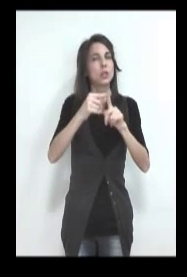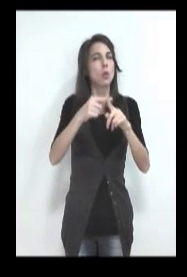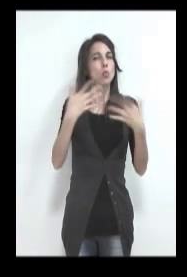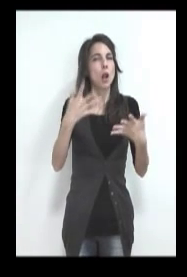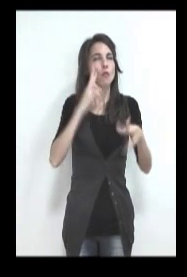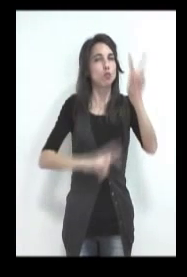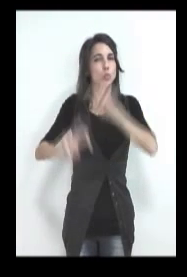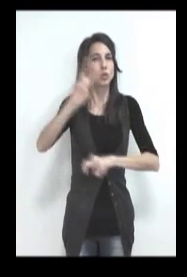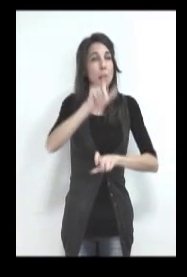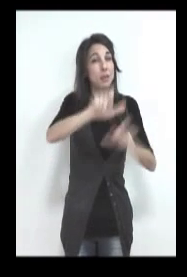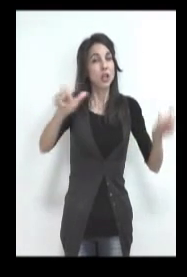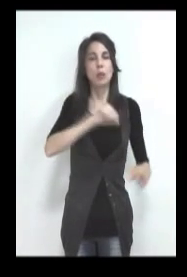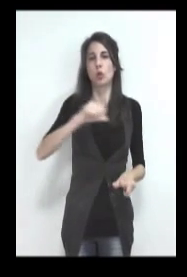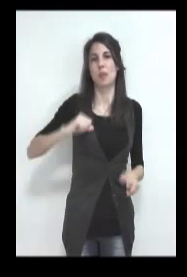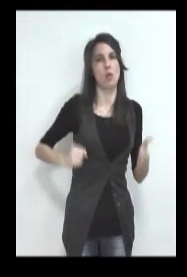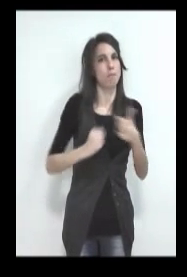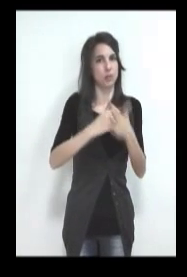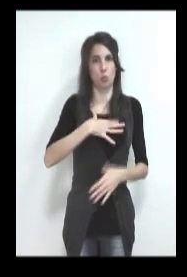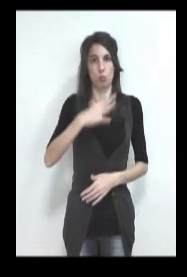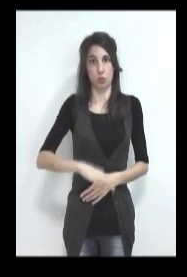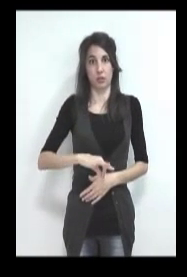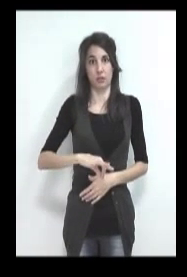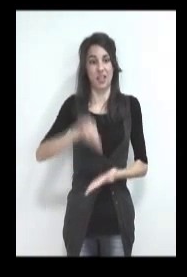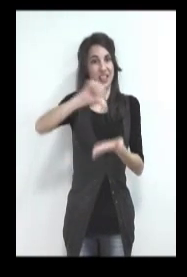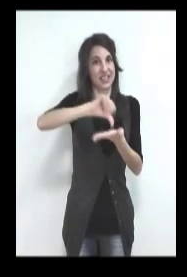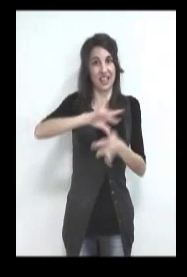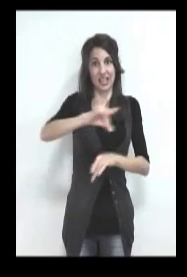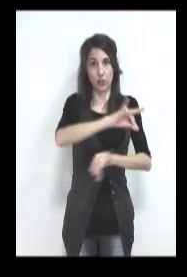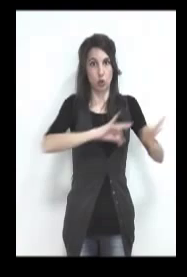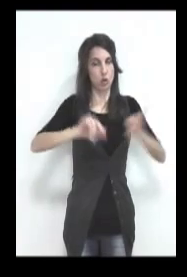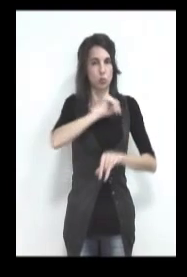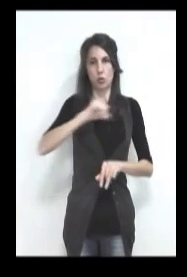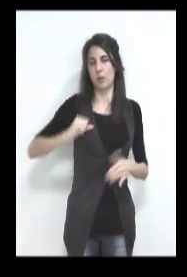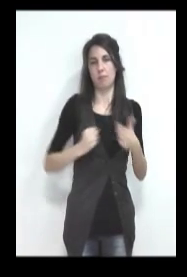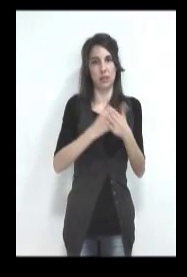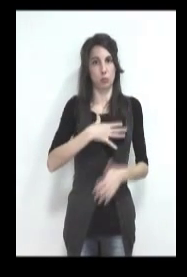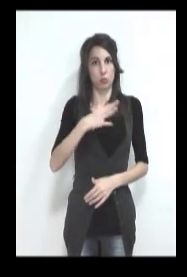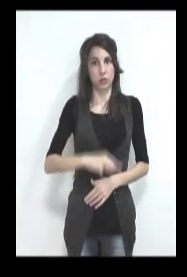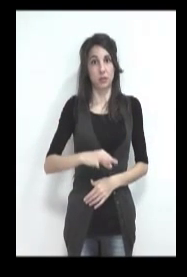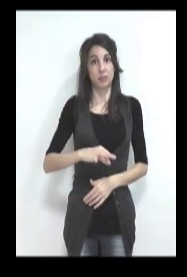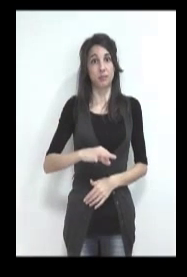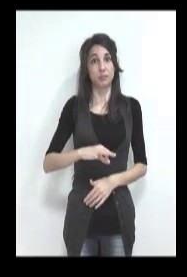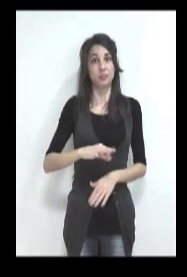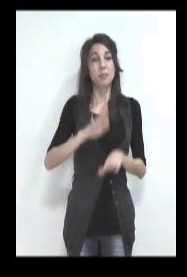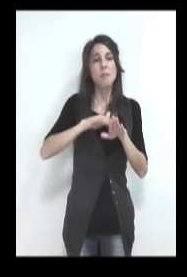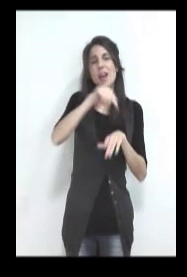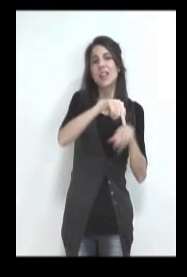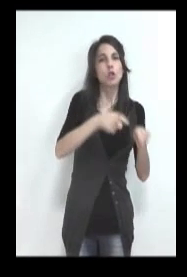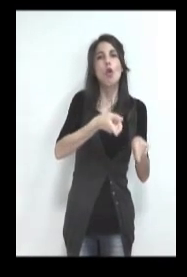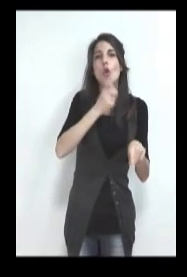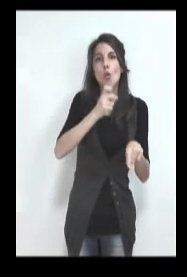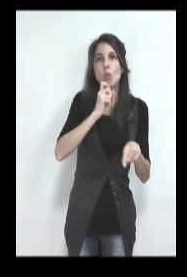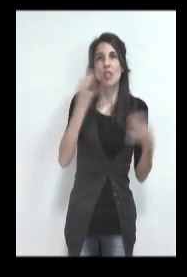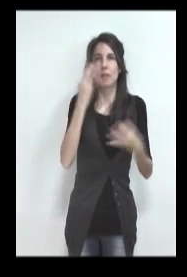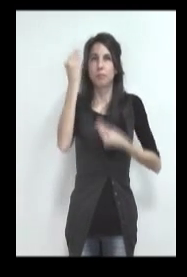las personas, la mayor autonomía del territorio. Y para ello habrá que ver de qué forma o qué estrategias se siguen,